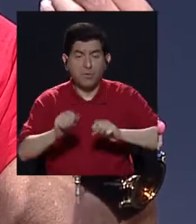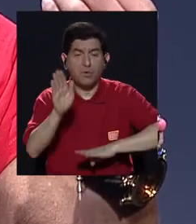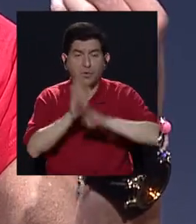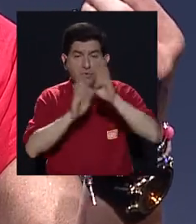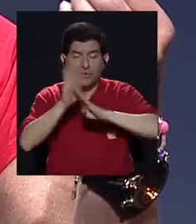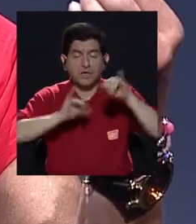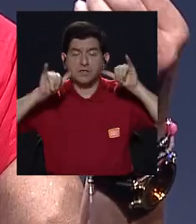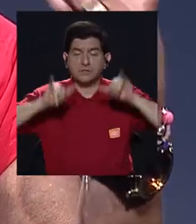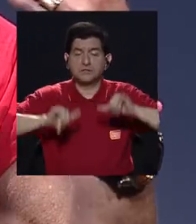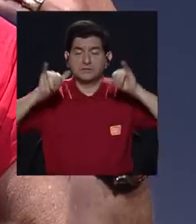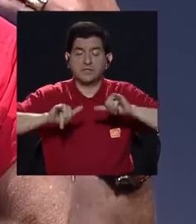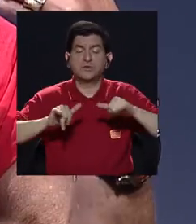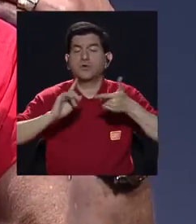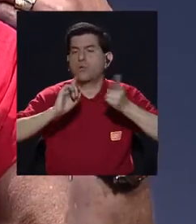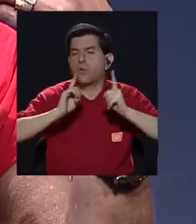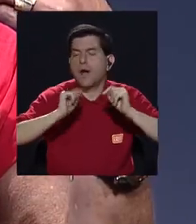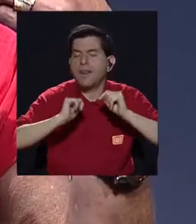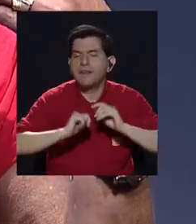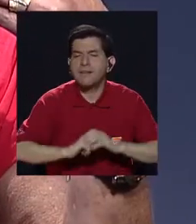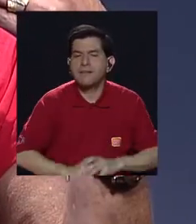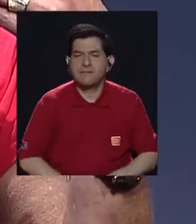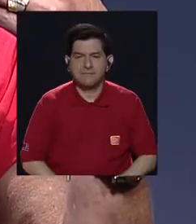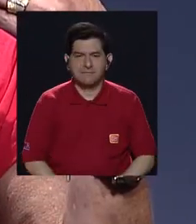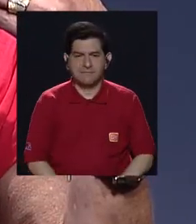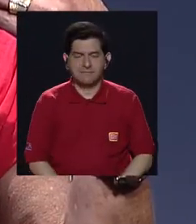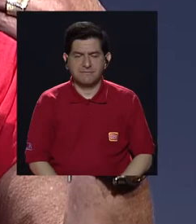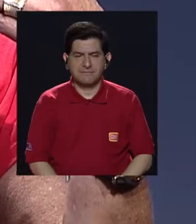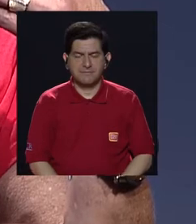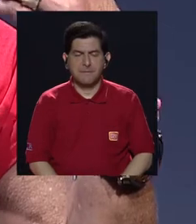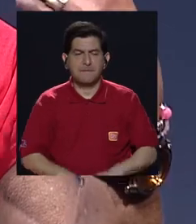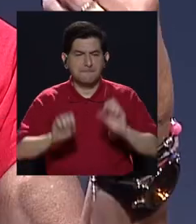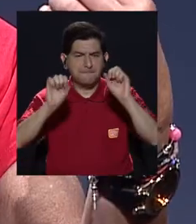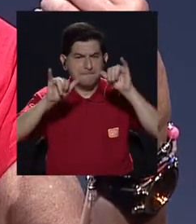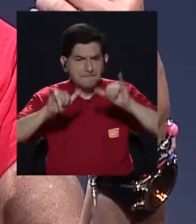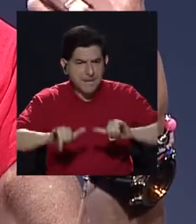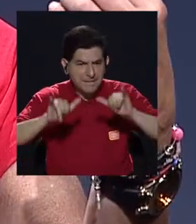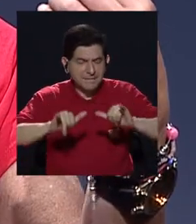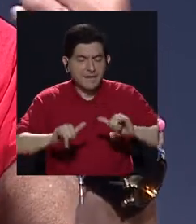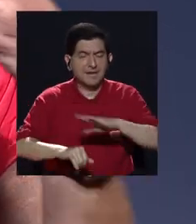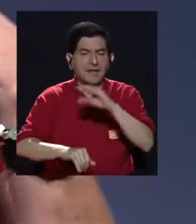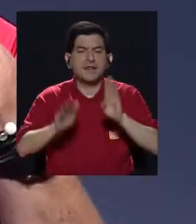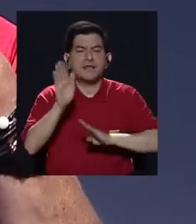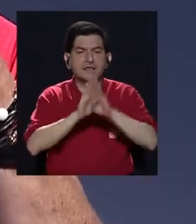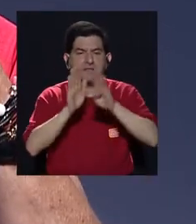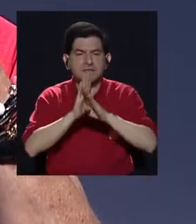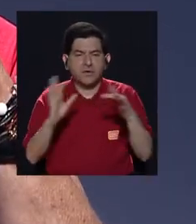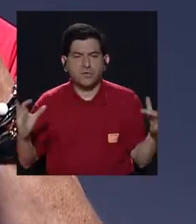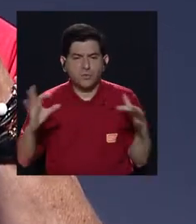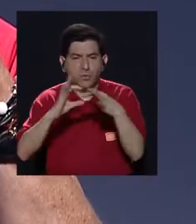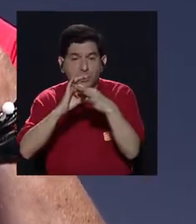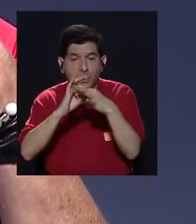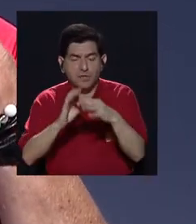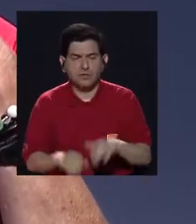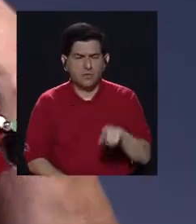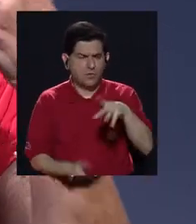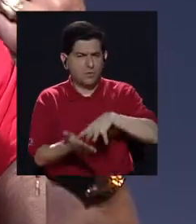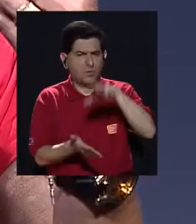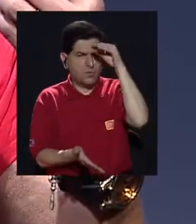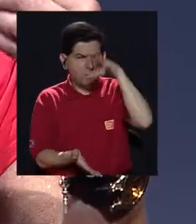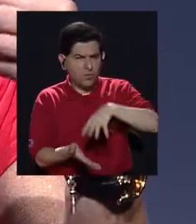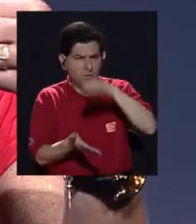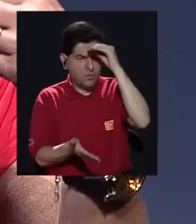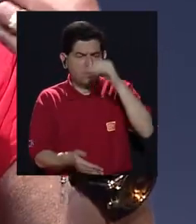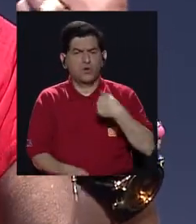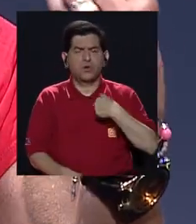lograr el desarrollo sostenible para poder conservar con desarrollo y ahí aprendí